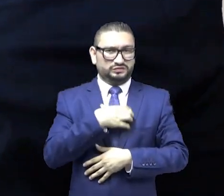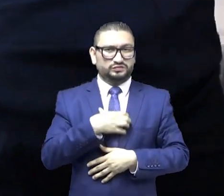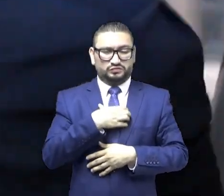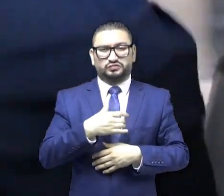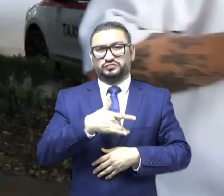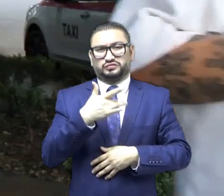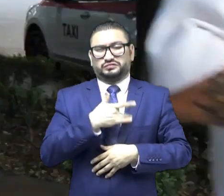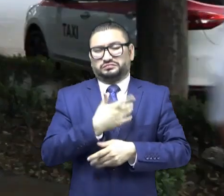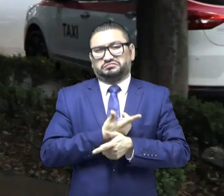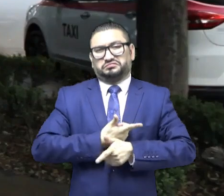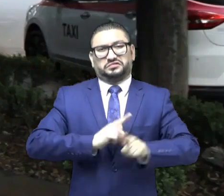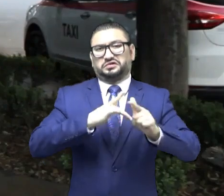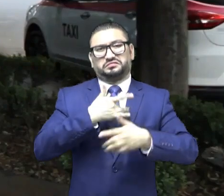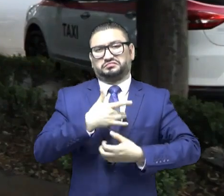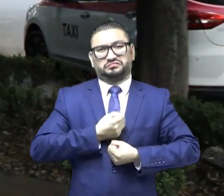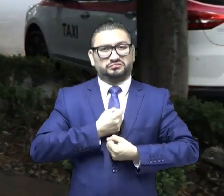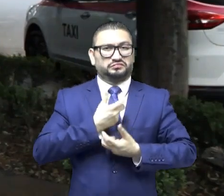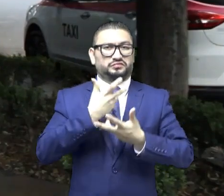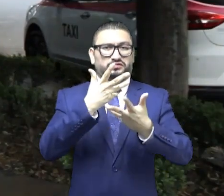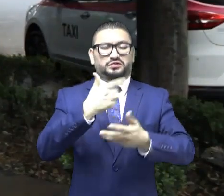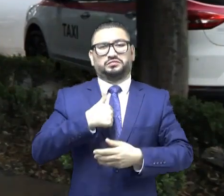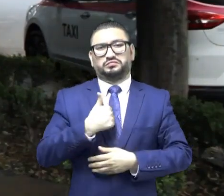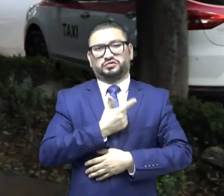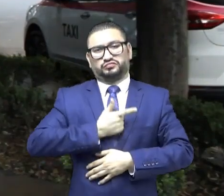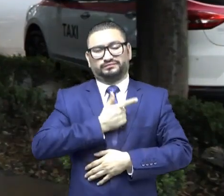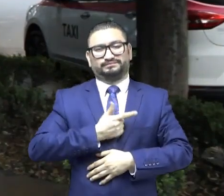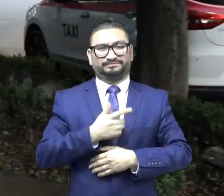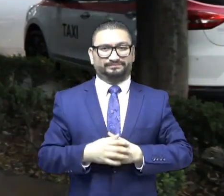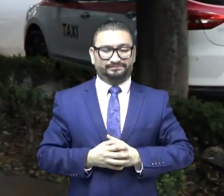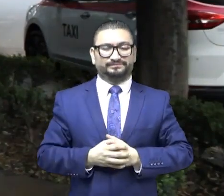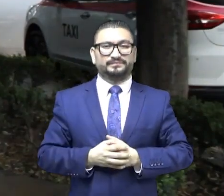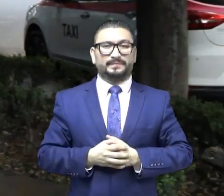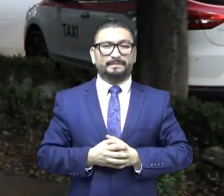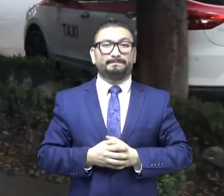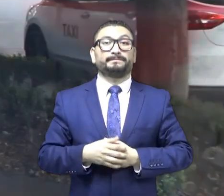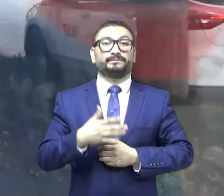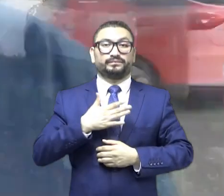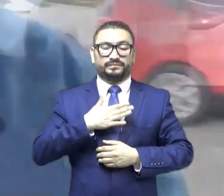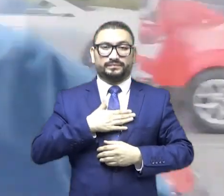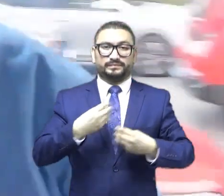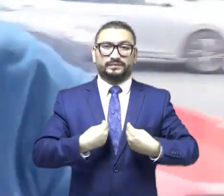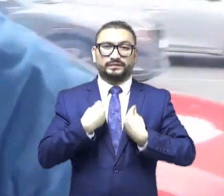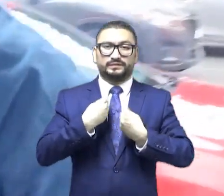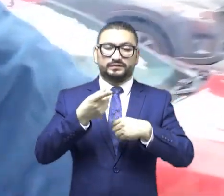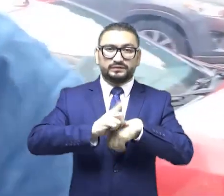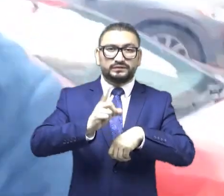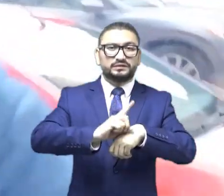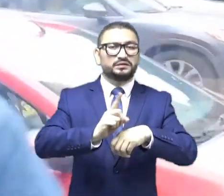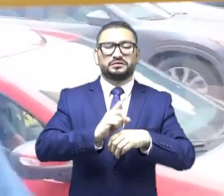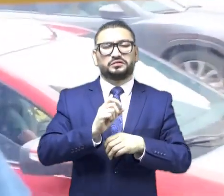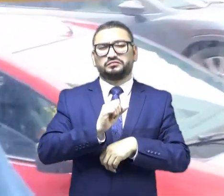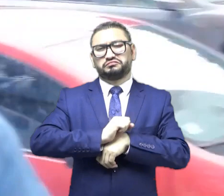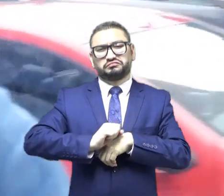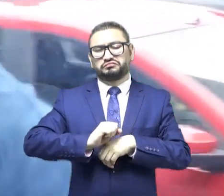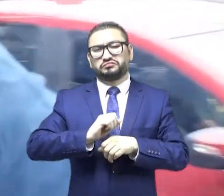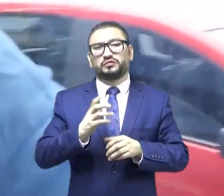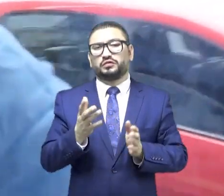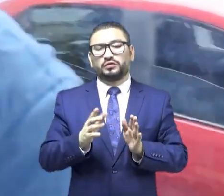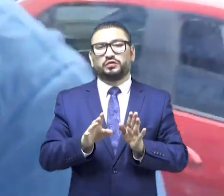contento y he sido libre de expresarme como más me guste y con más me plazca. Pues mi día a día es muy